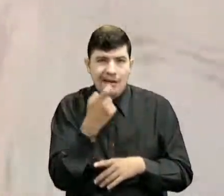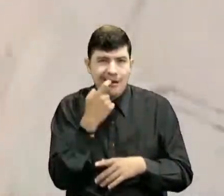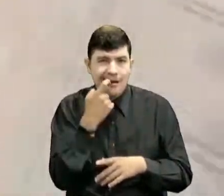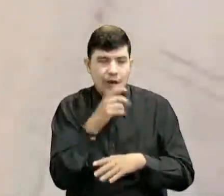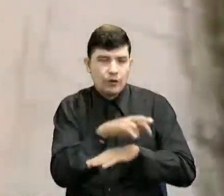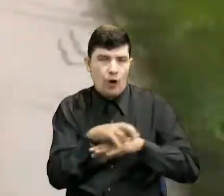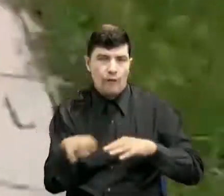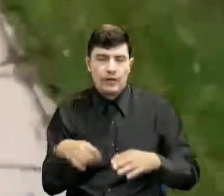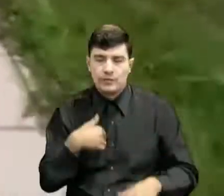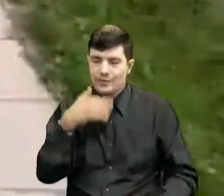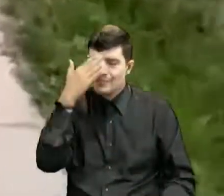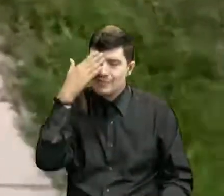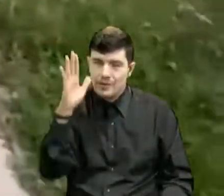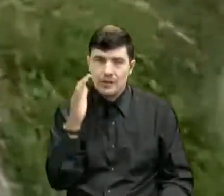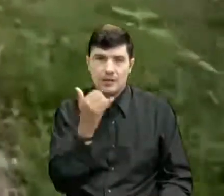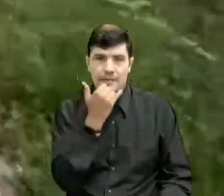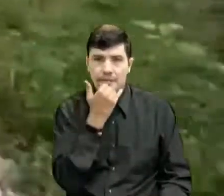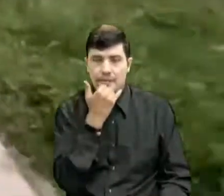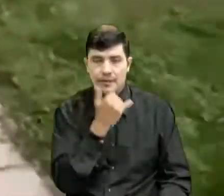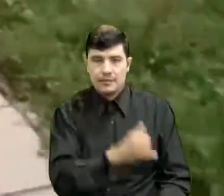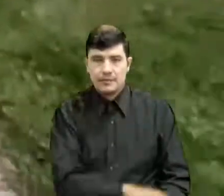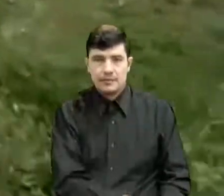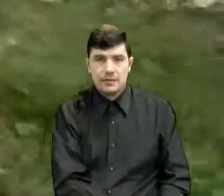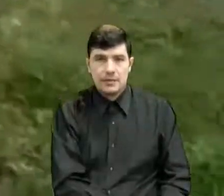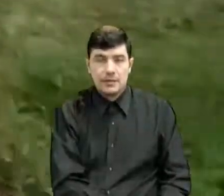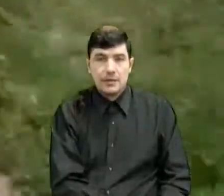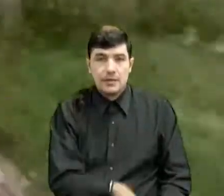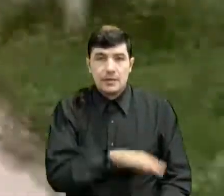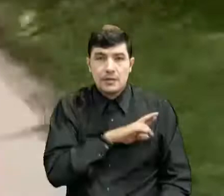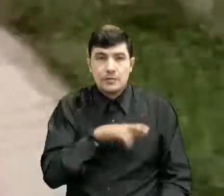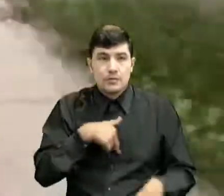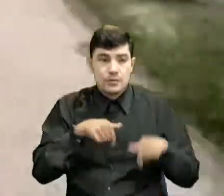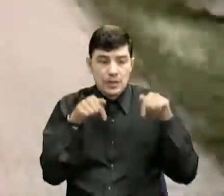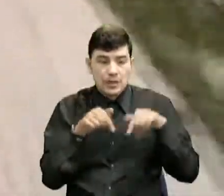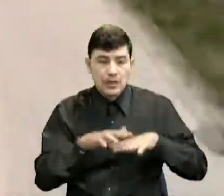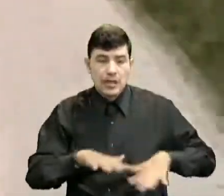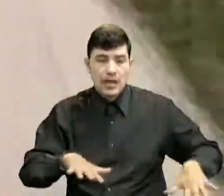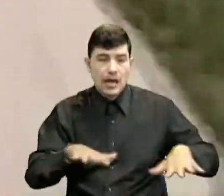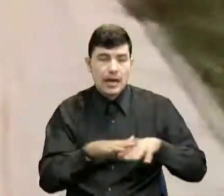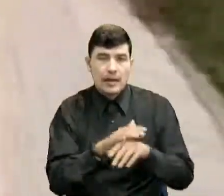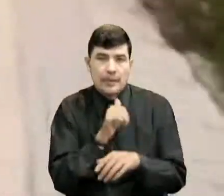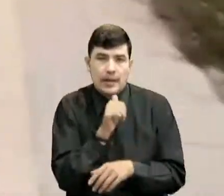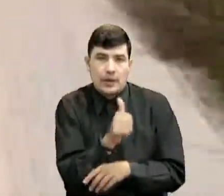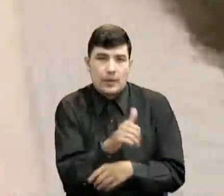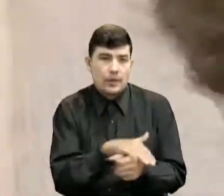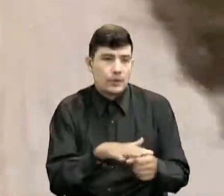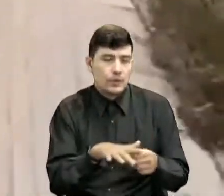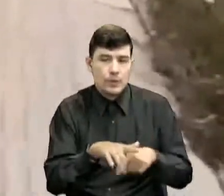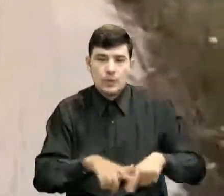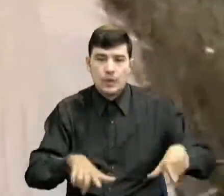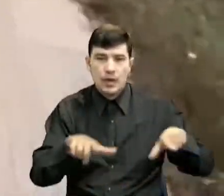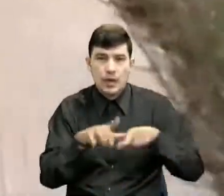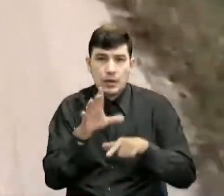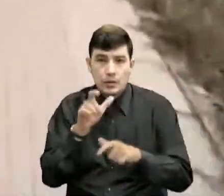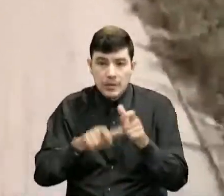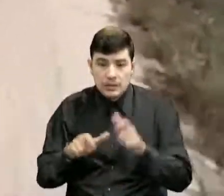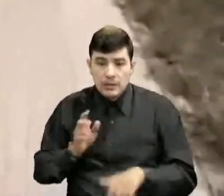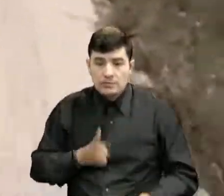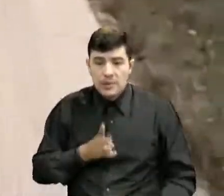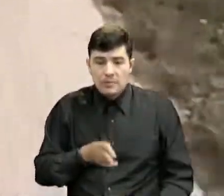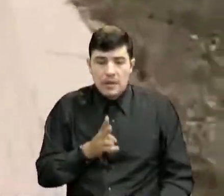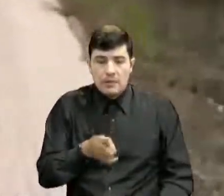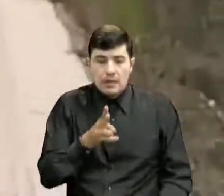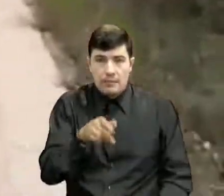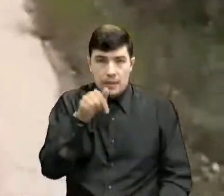sé qué lo que está pasando pero nosotros vivimos en el peor abandono aquí los que caminamos todos los que vivimos aquí en el